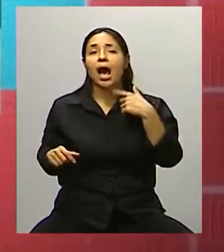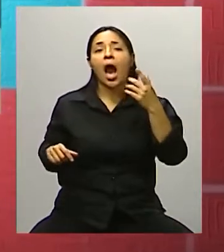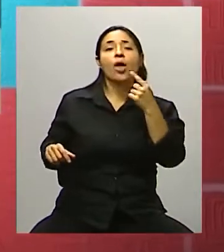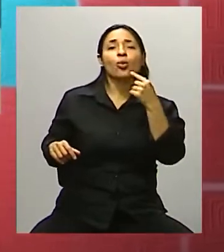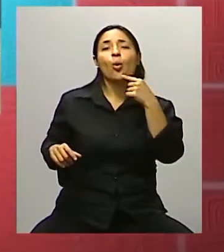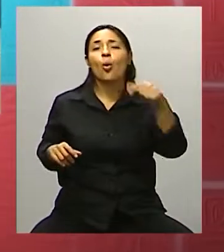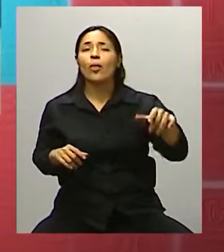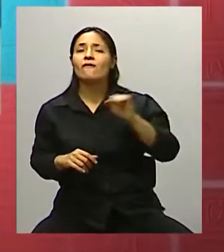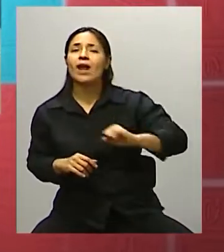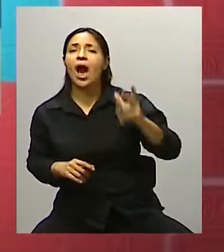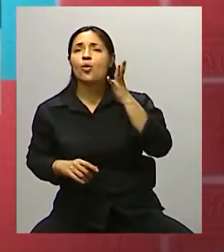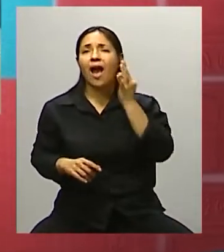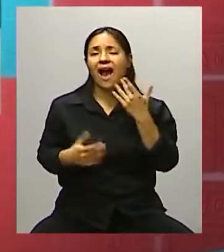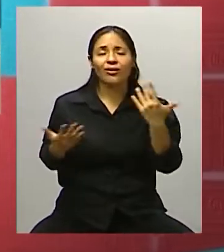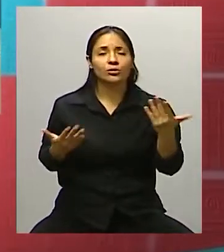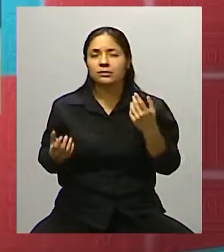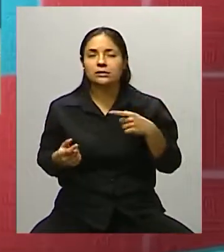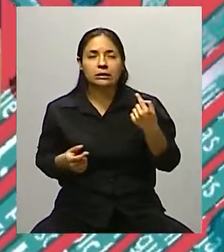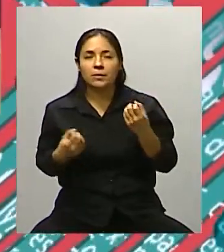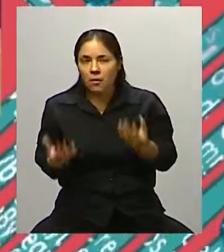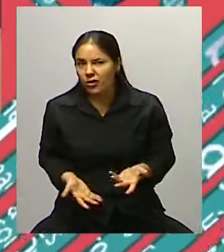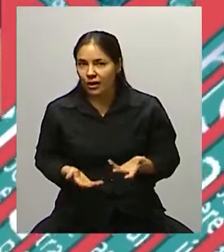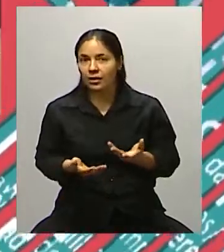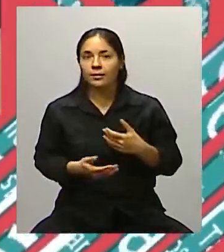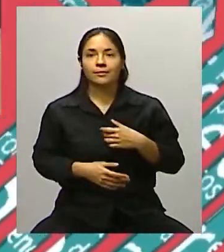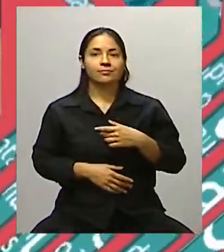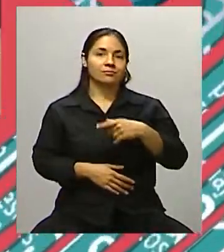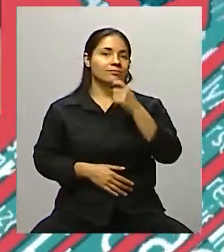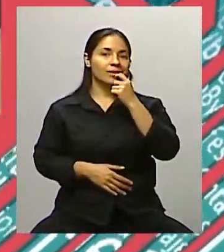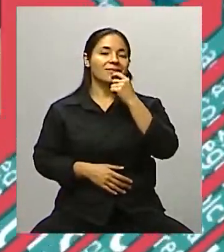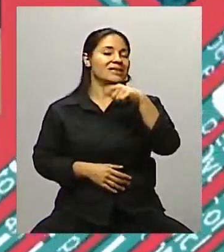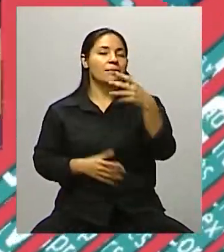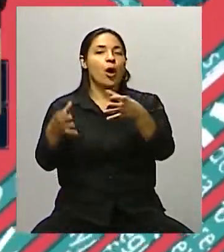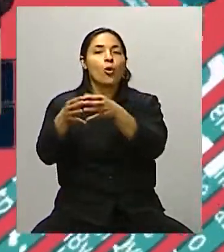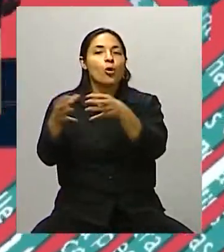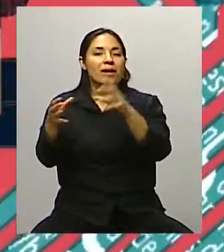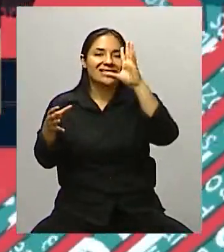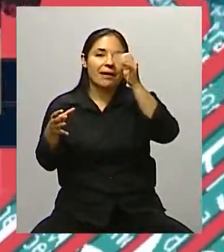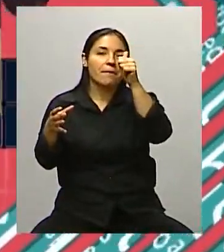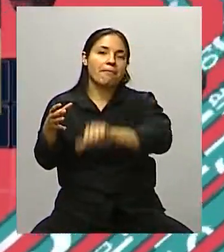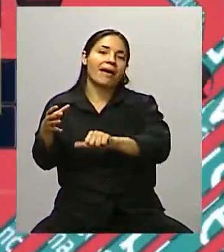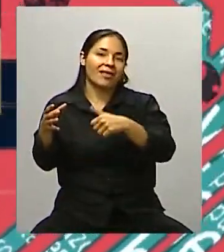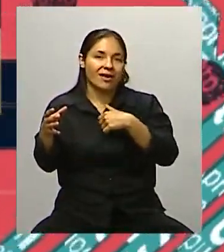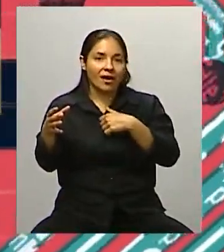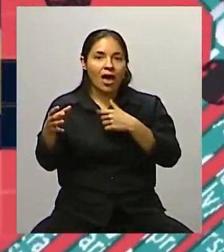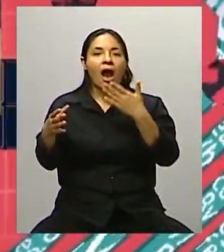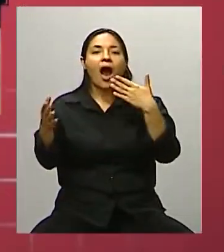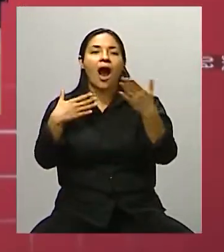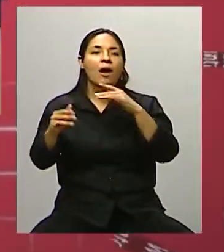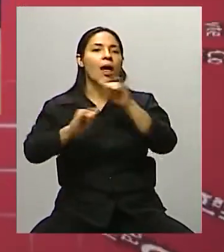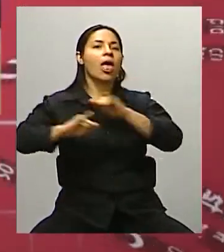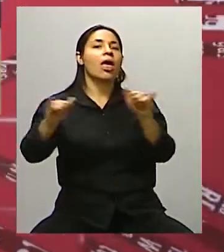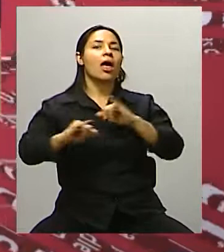fraude. Generalmente quien siembra sospecha del fraude es quien sabe que va a perder, para deslegitimar al vencedor. Es